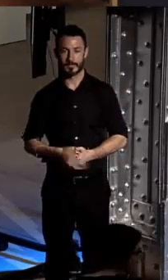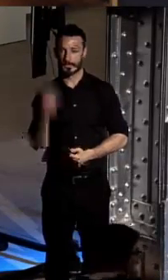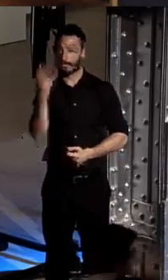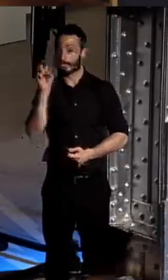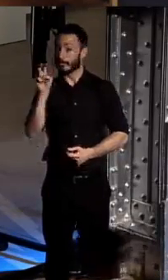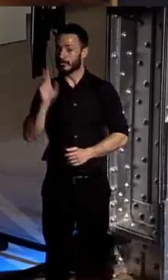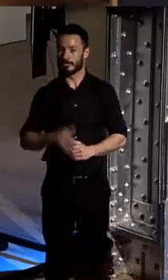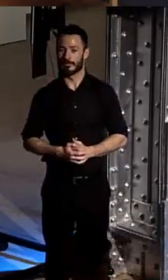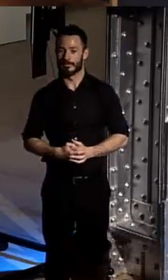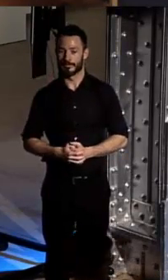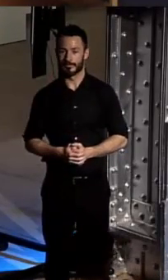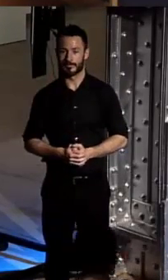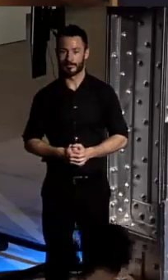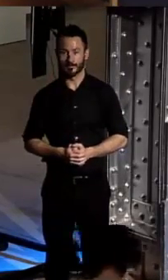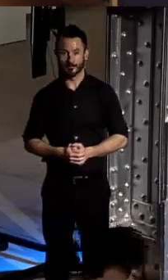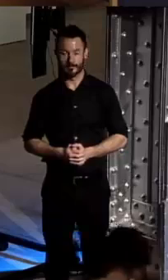30 segundos.